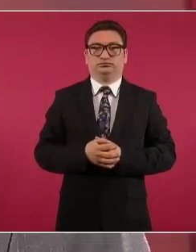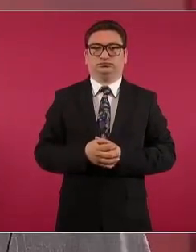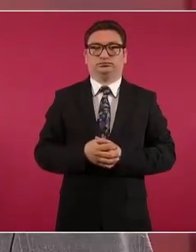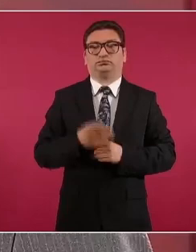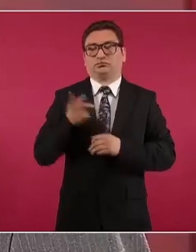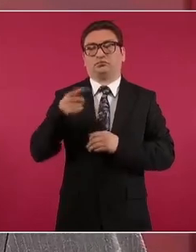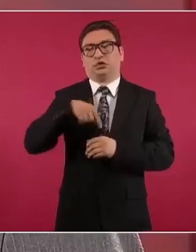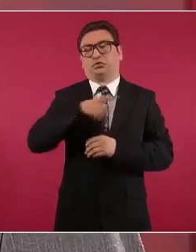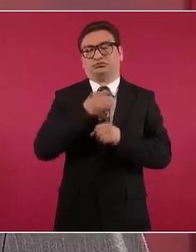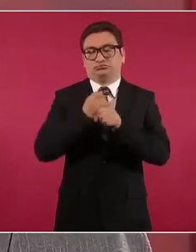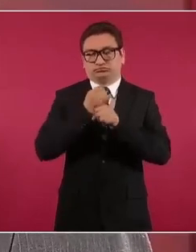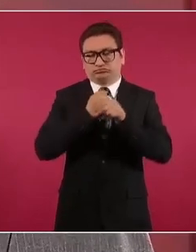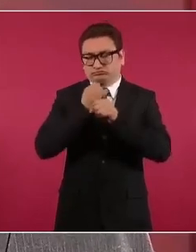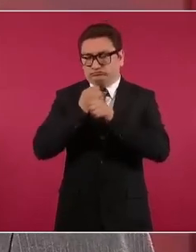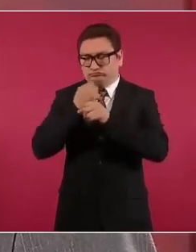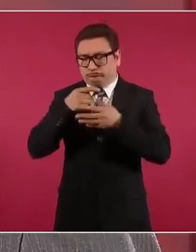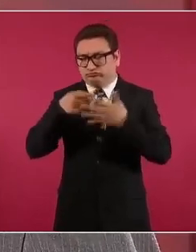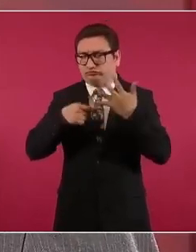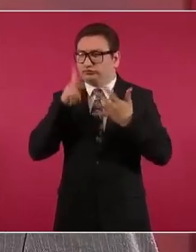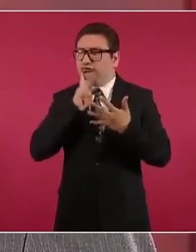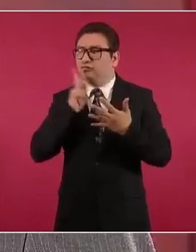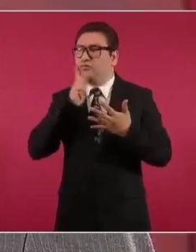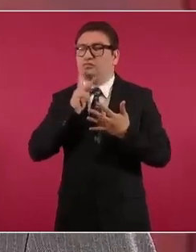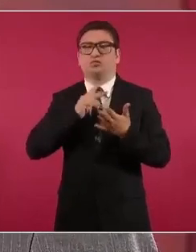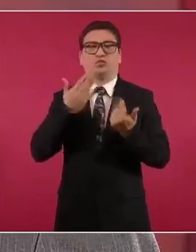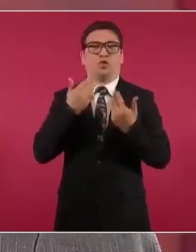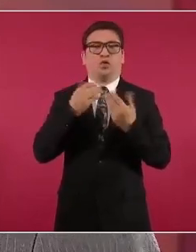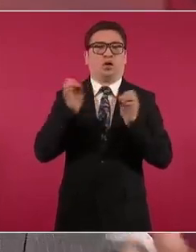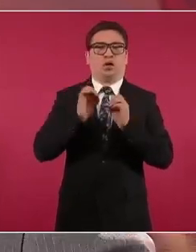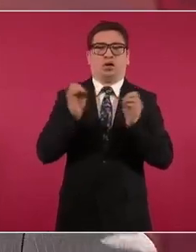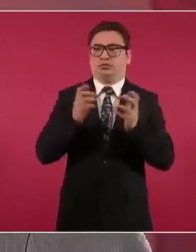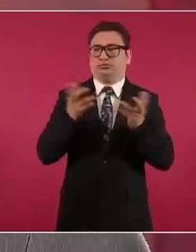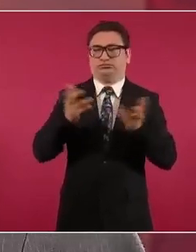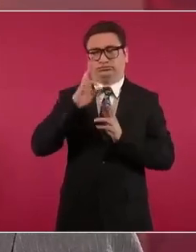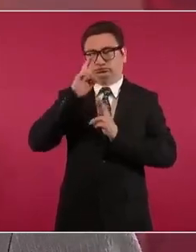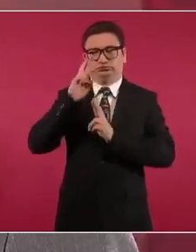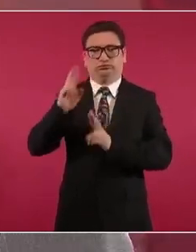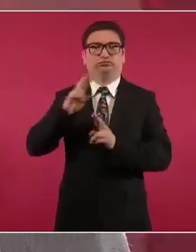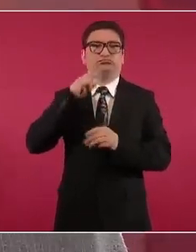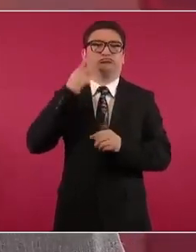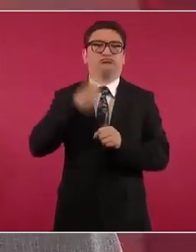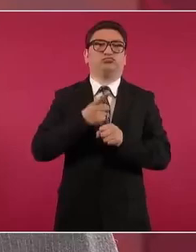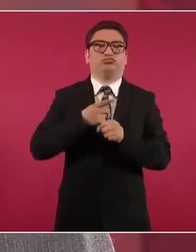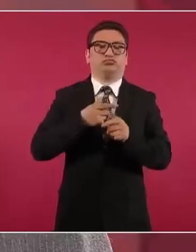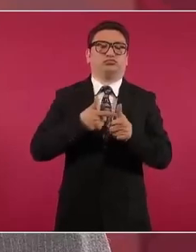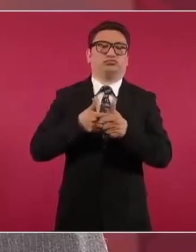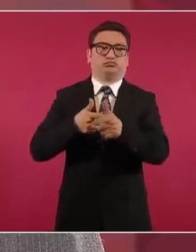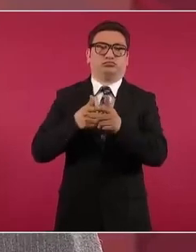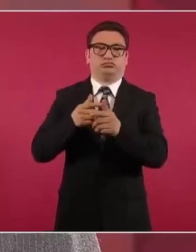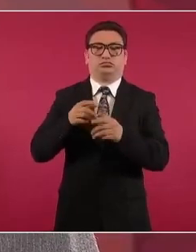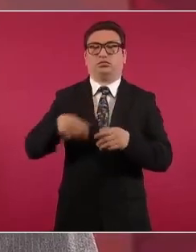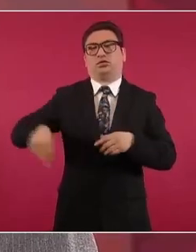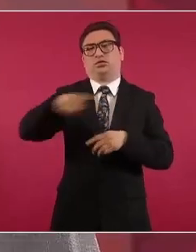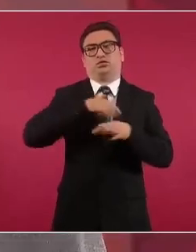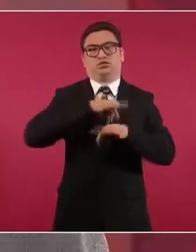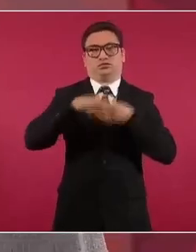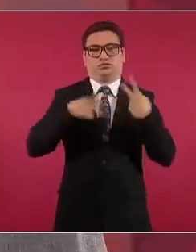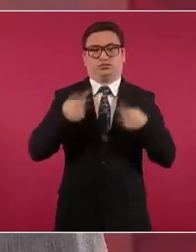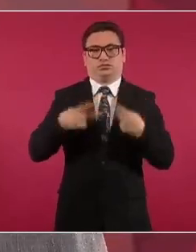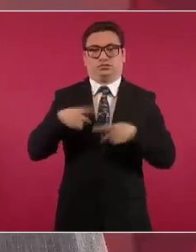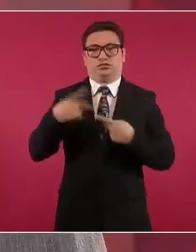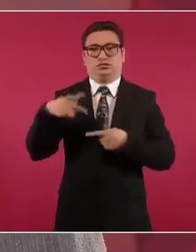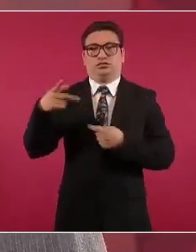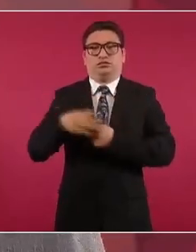que no hay pruebas y que se respeta la voluntad del pueblo de Tamaulipas.